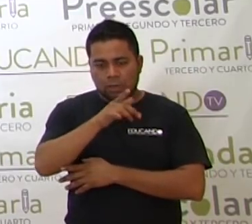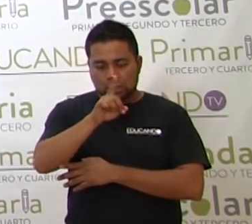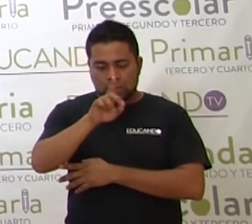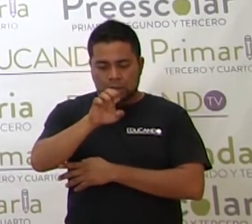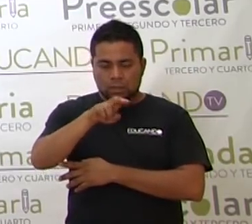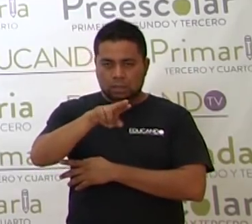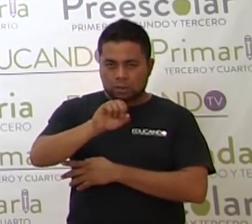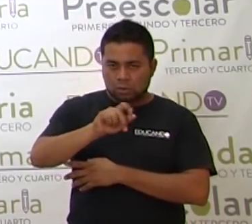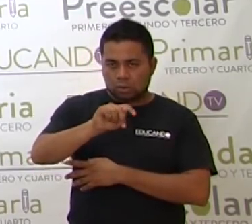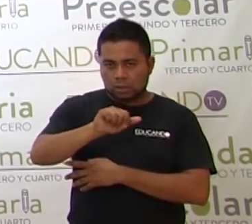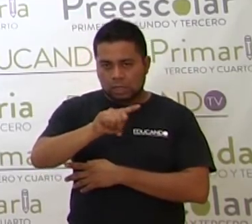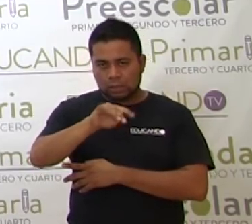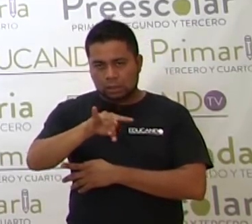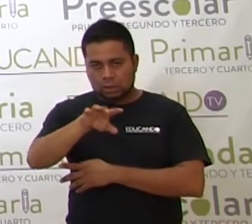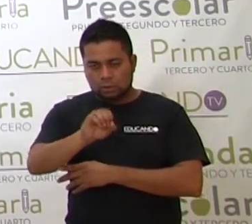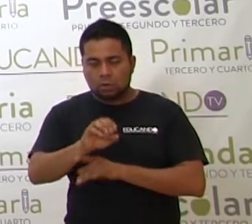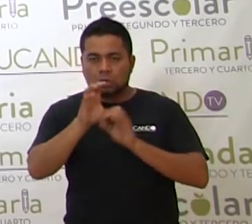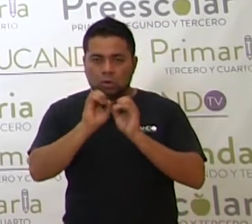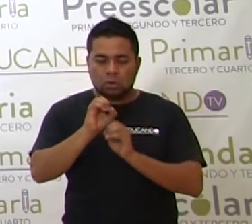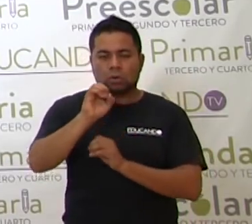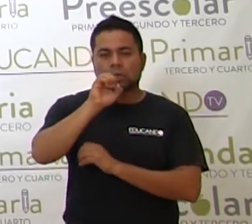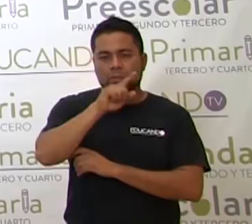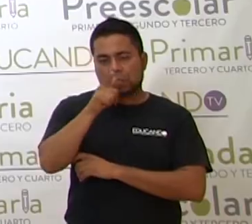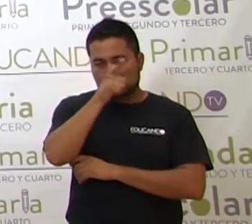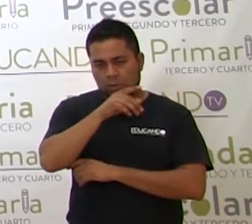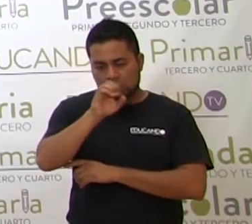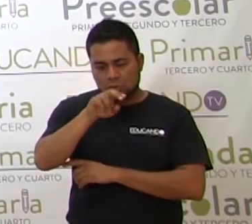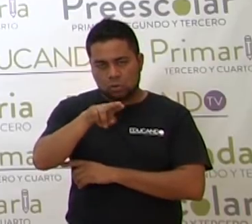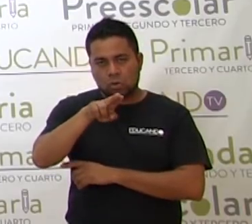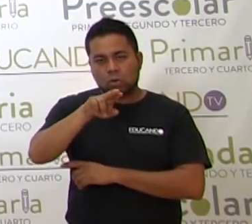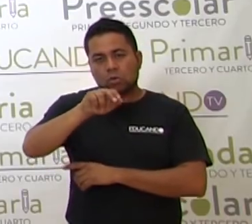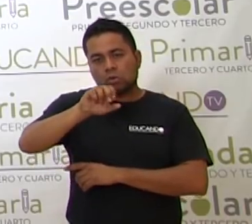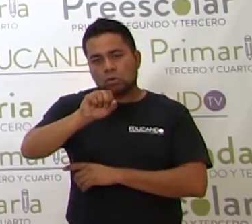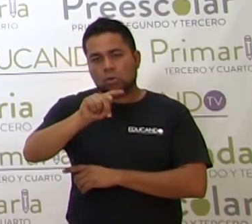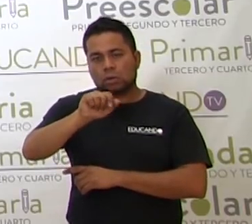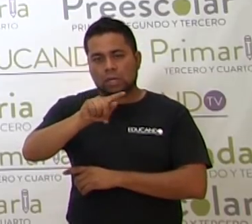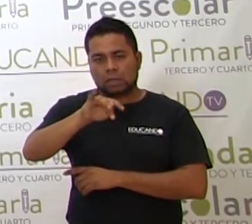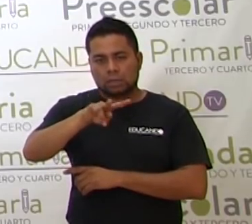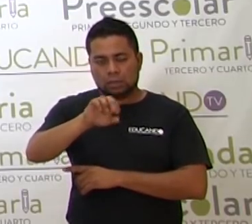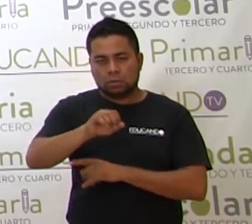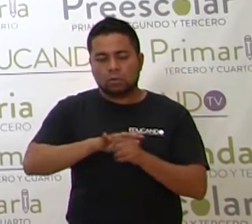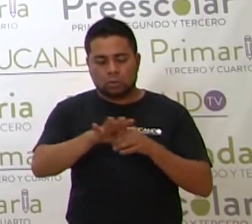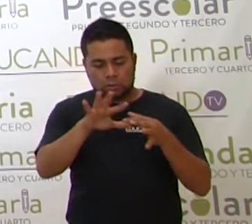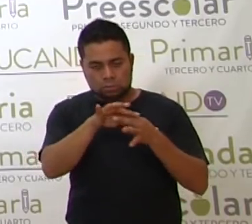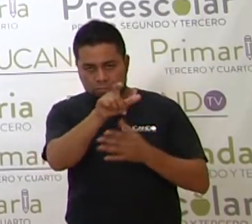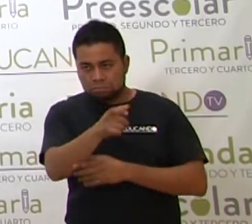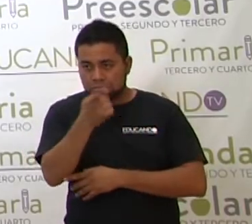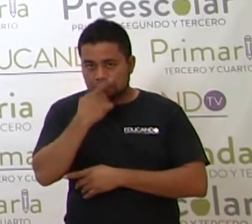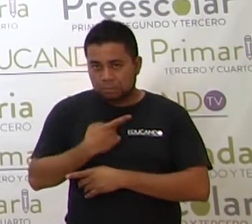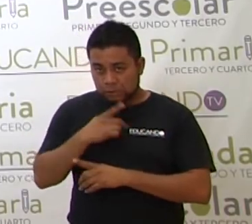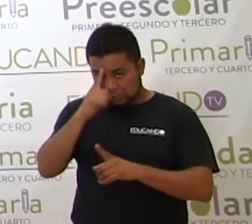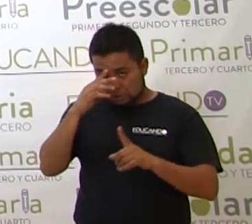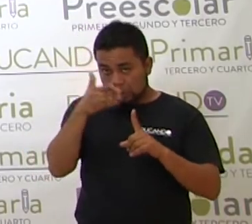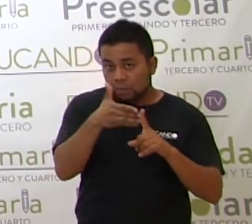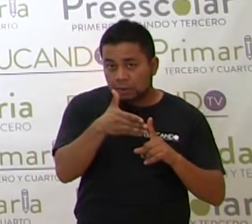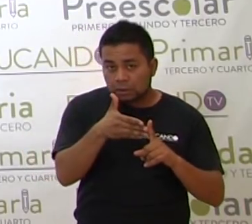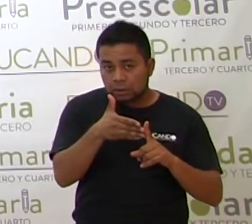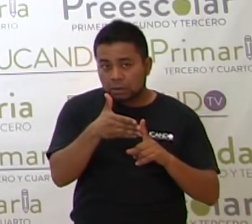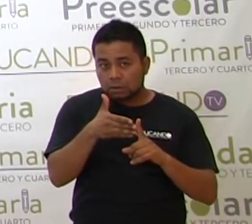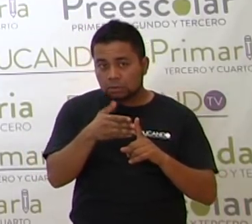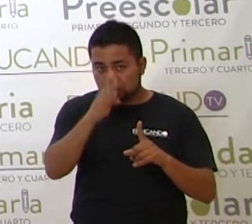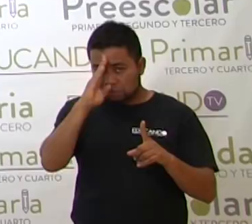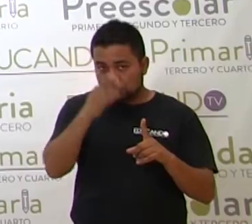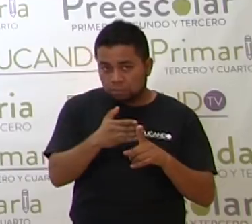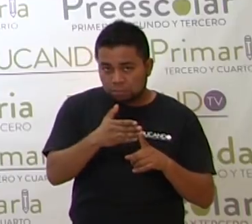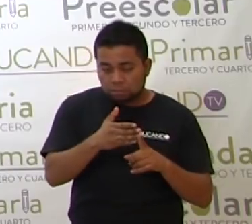fundamental. Pregunto, a ver, ¿qué tipo de descripción es? ¿Me están diciendo por ahí que es objetiva?